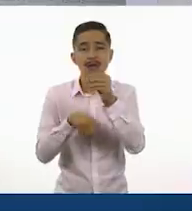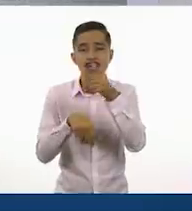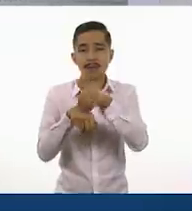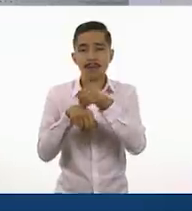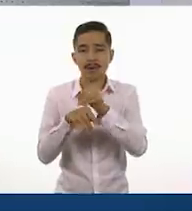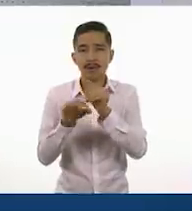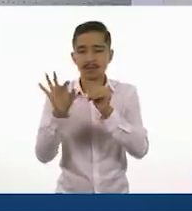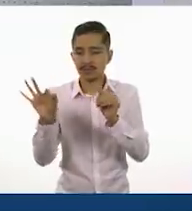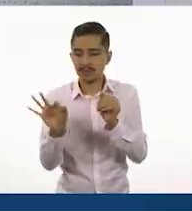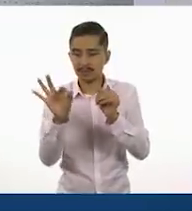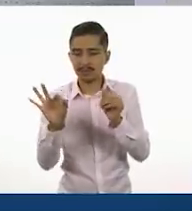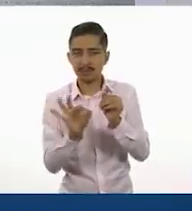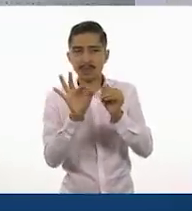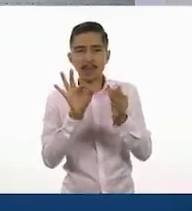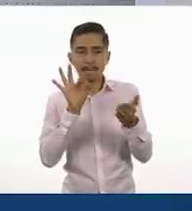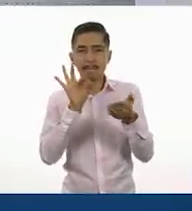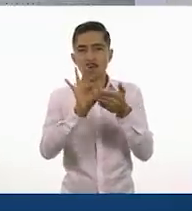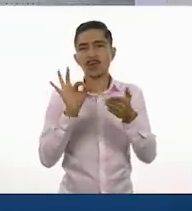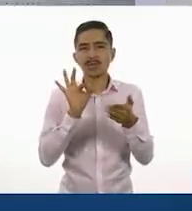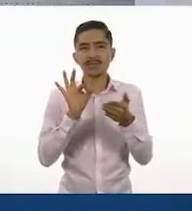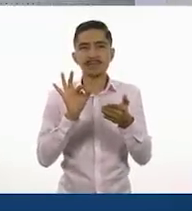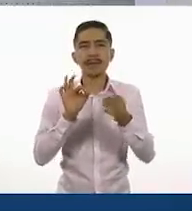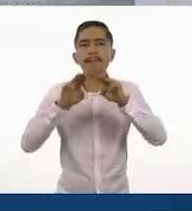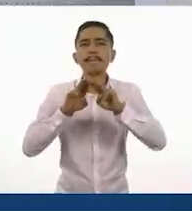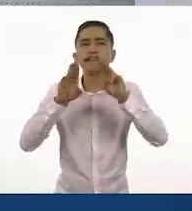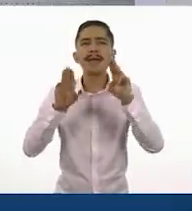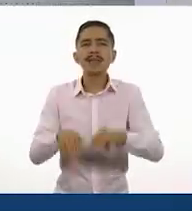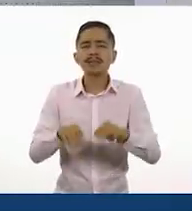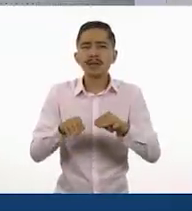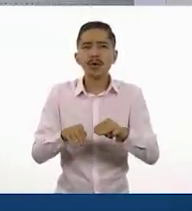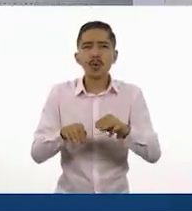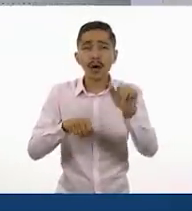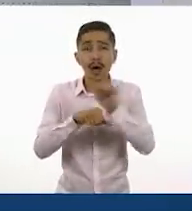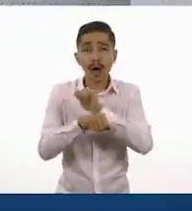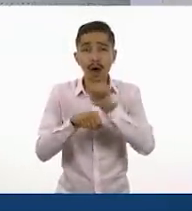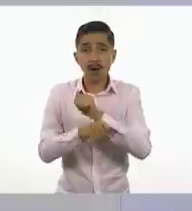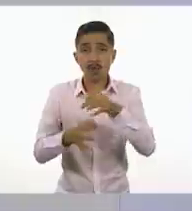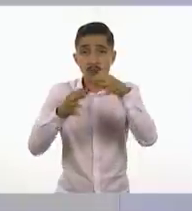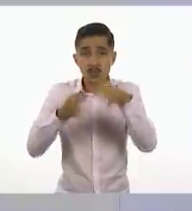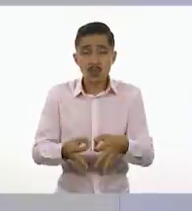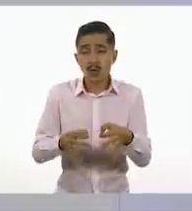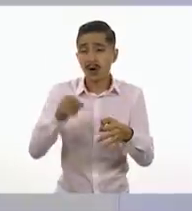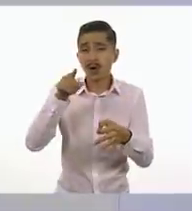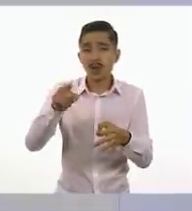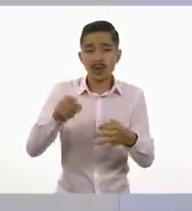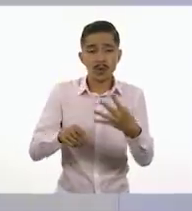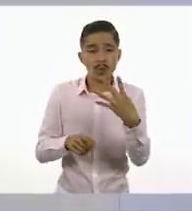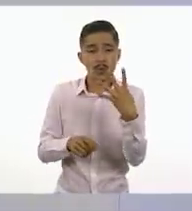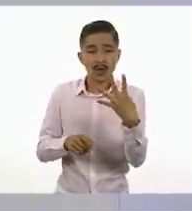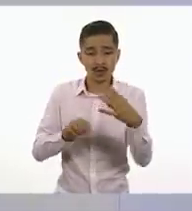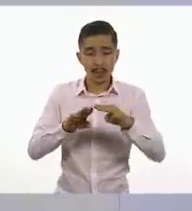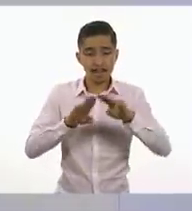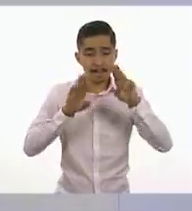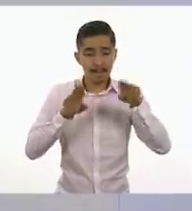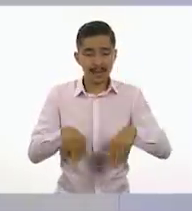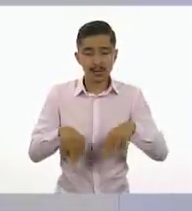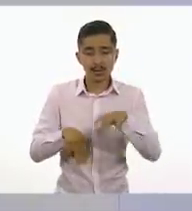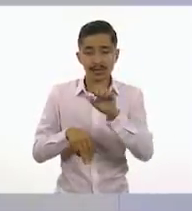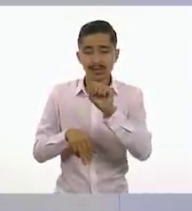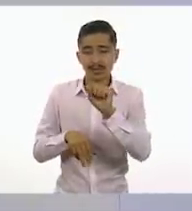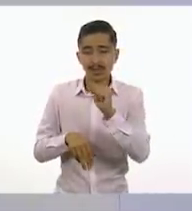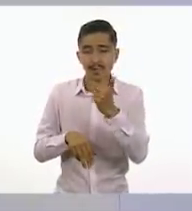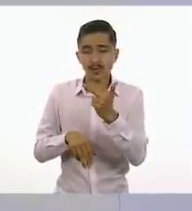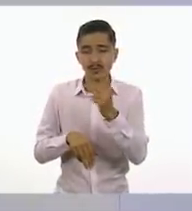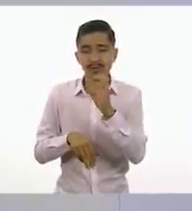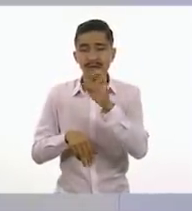puntos, 2 Sí. lugares más bien, ¿no? Entonces en metros, este coche mediría 4 metros con 68 centímetros.